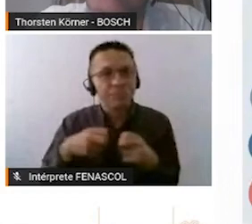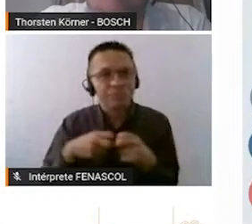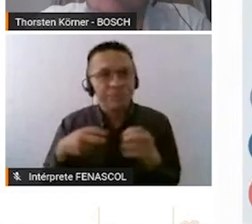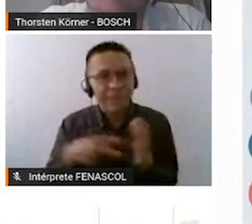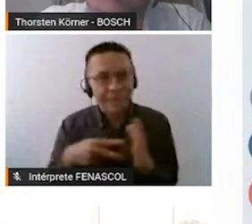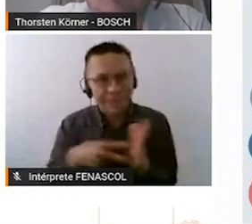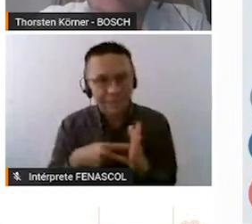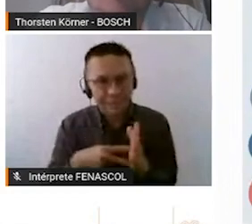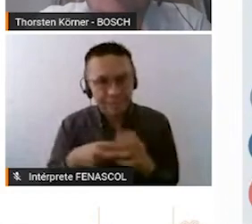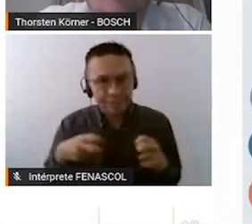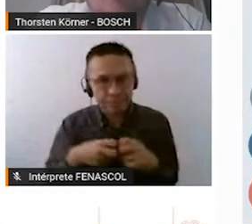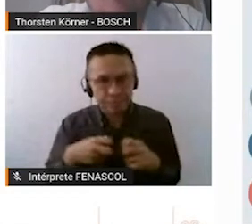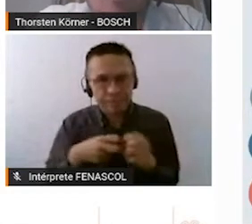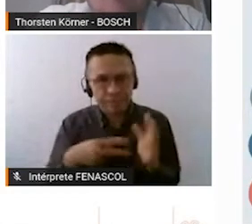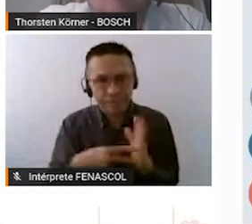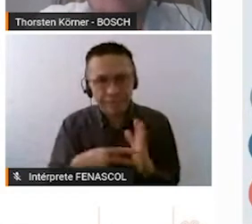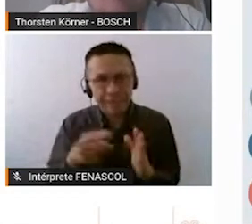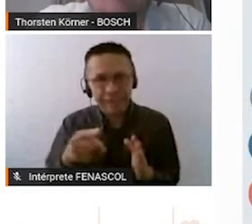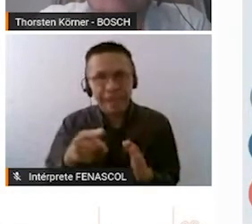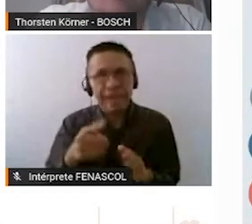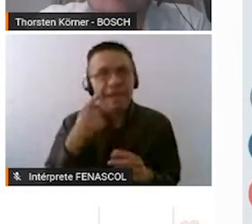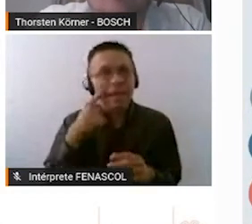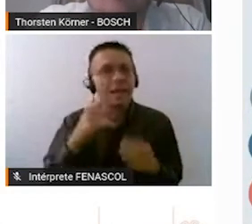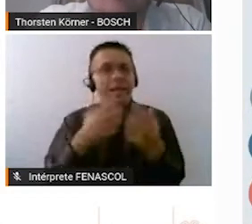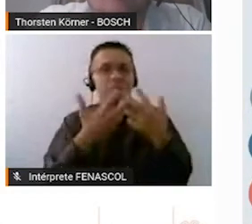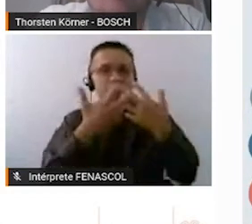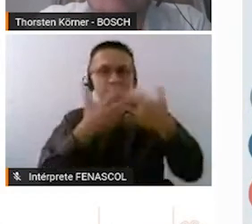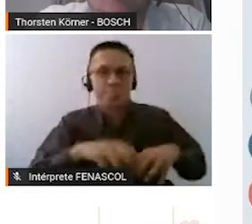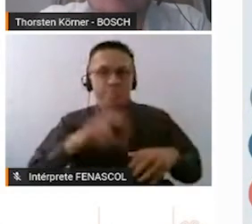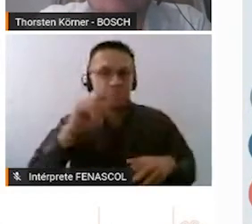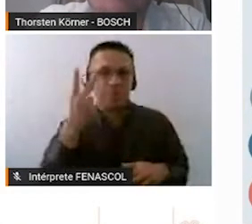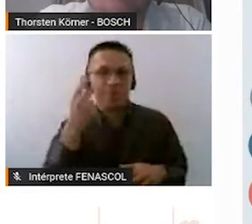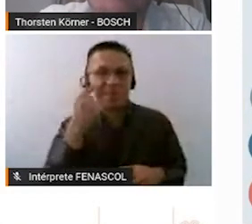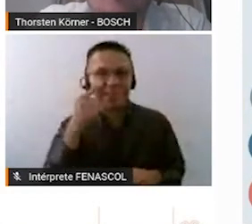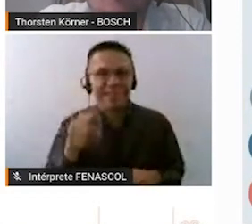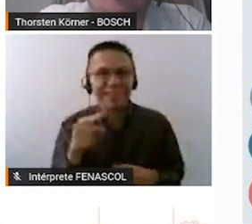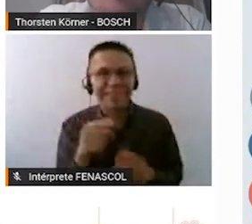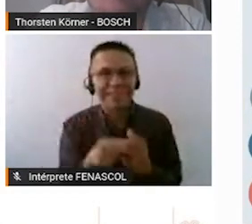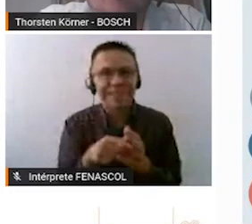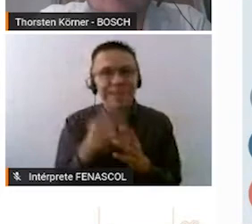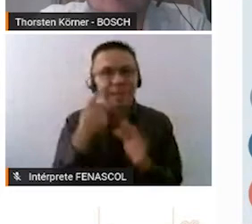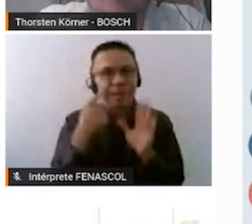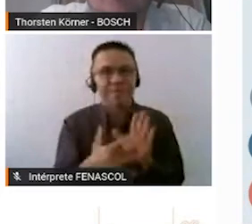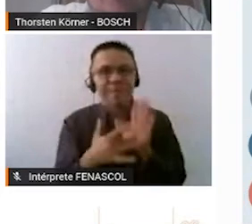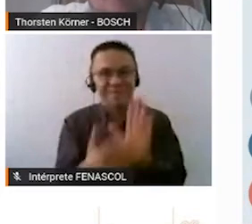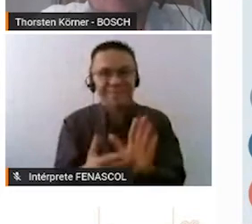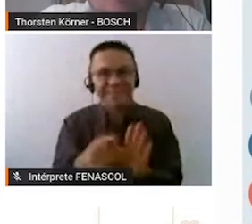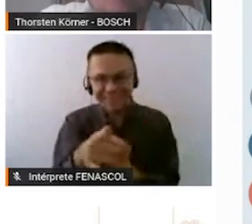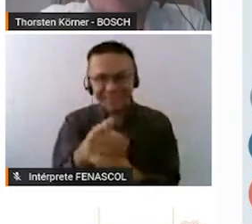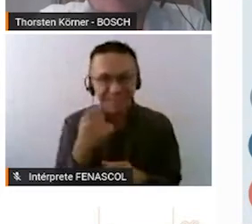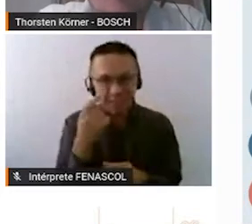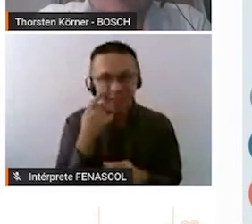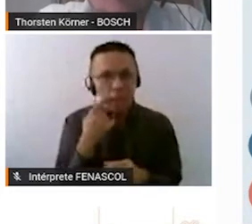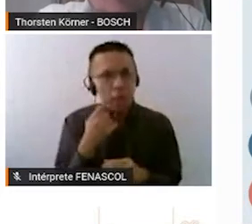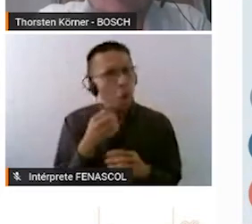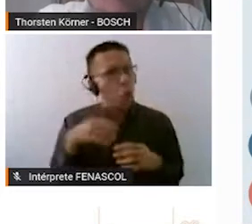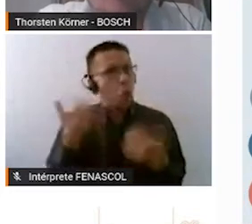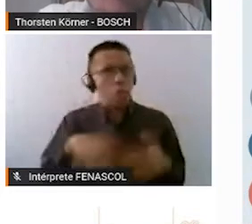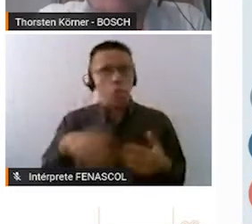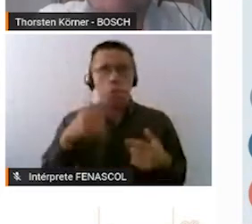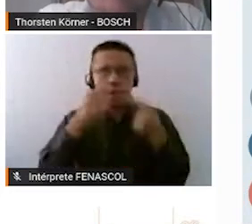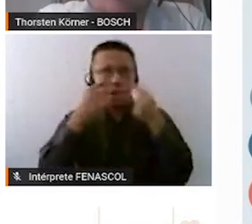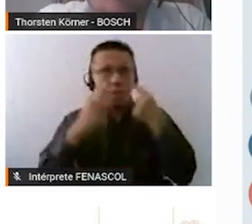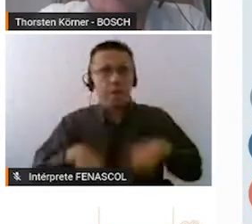famoso modelo Ford T, el cual es, digamos, el hito de la industria en aquella época.